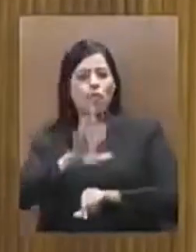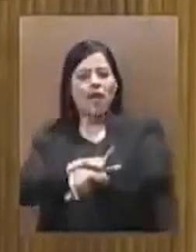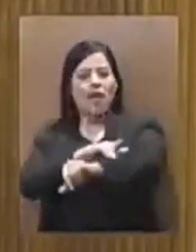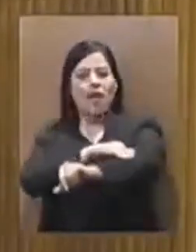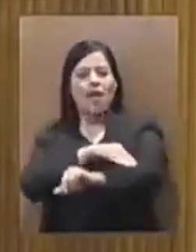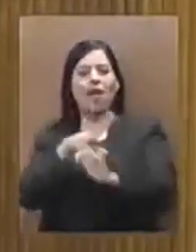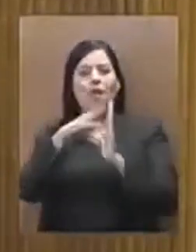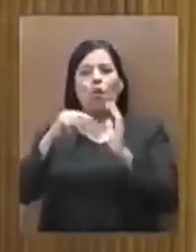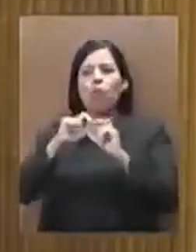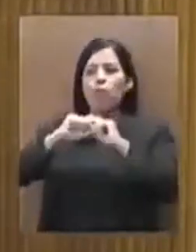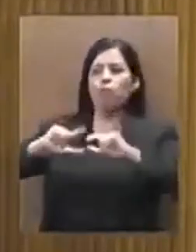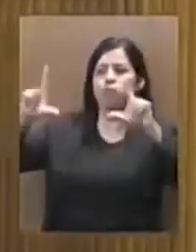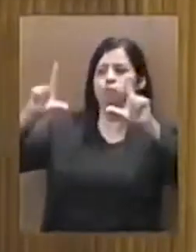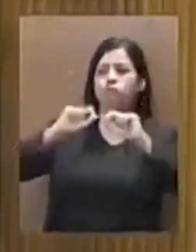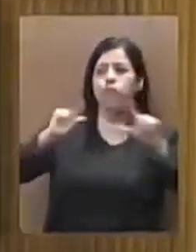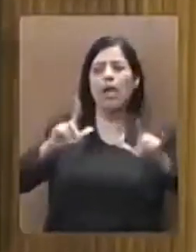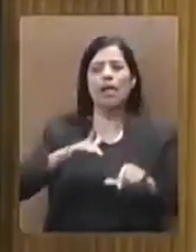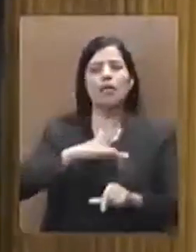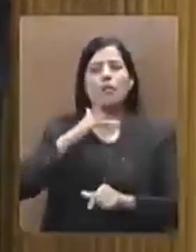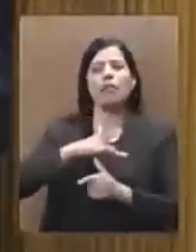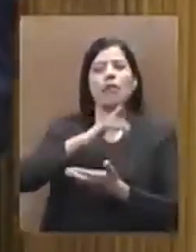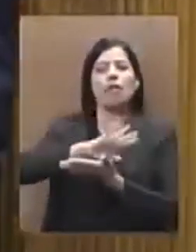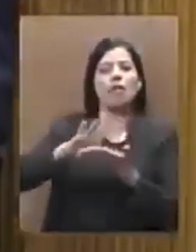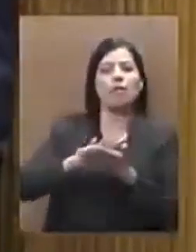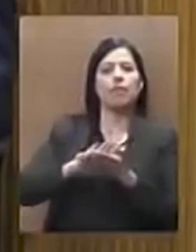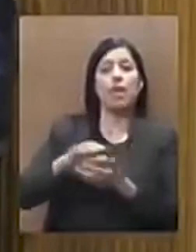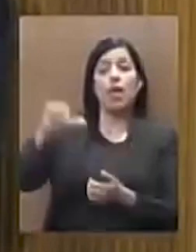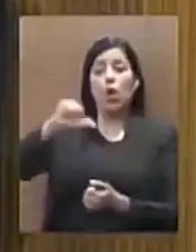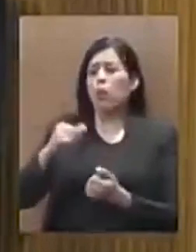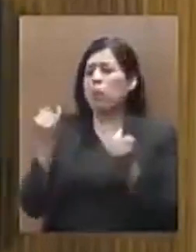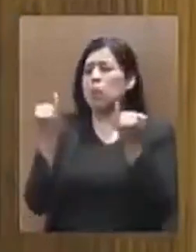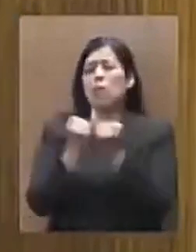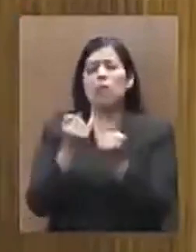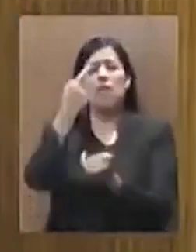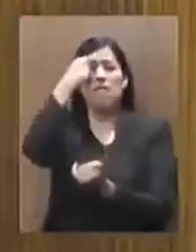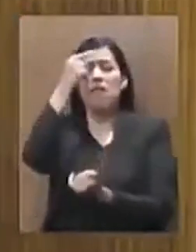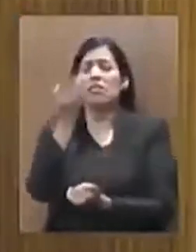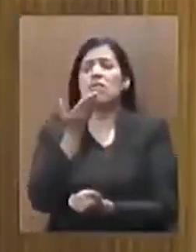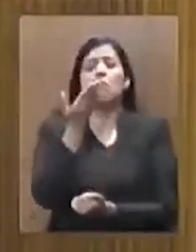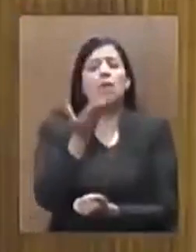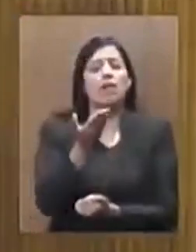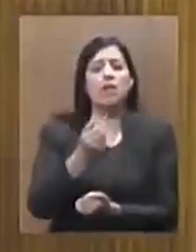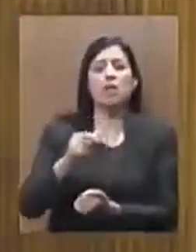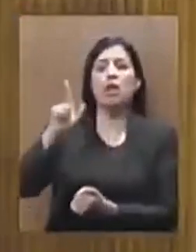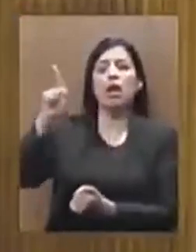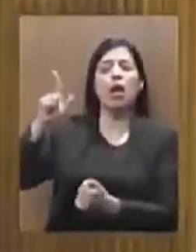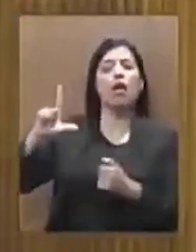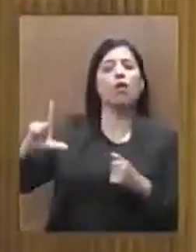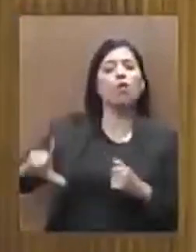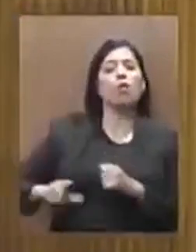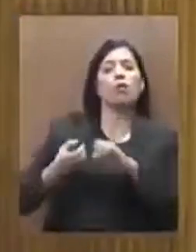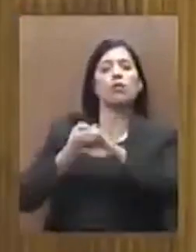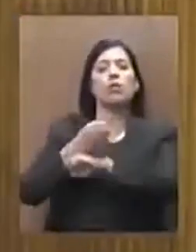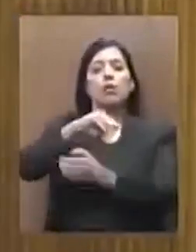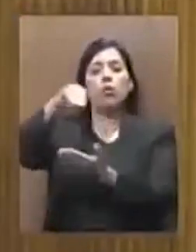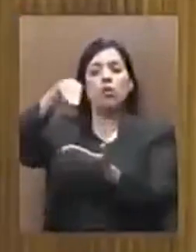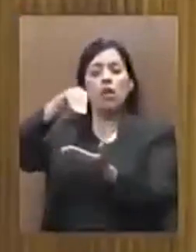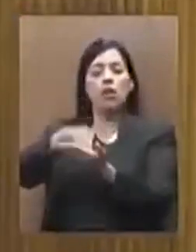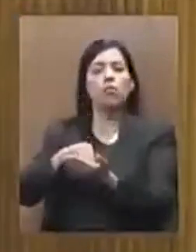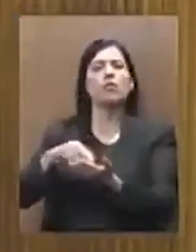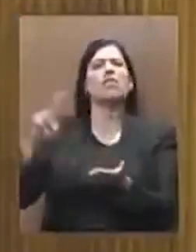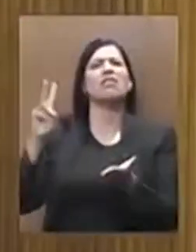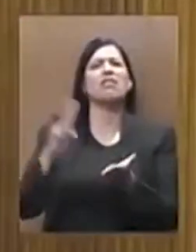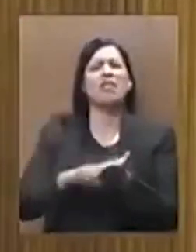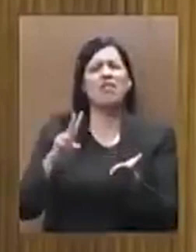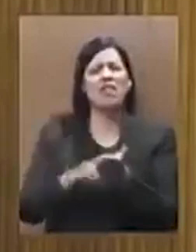y generamos una empatía hoy lo que les vengo a plantear es algo muy sencillo pedirle al gobierno del Estado Ya los municipios que